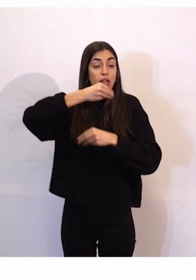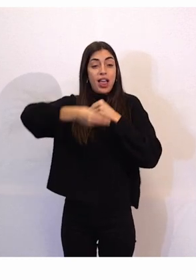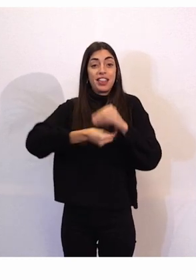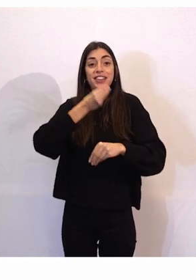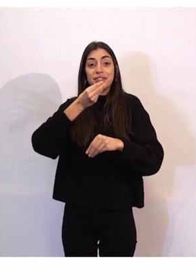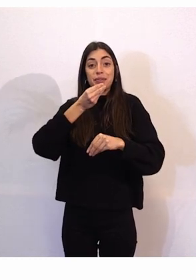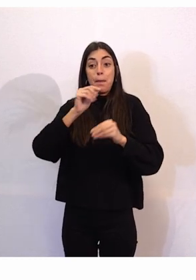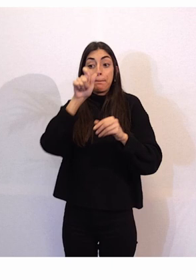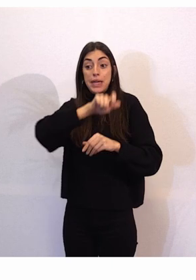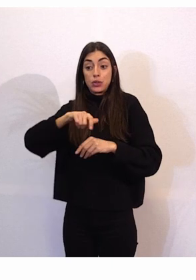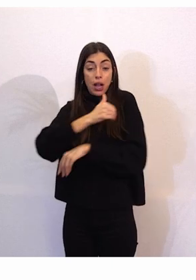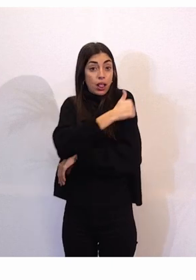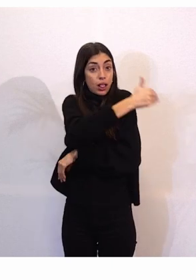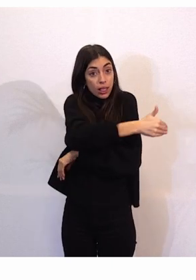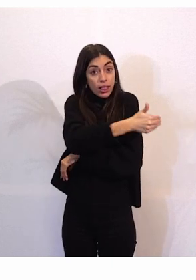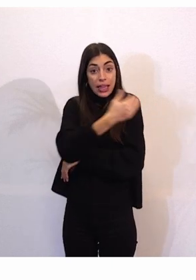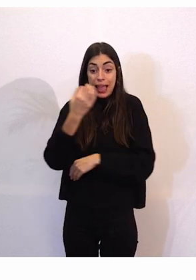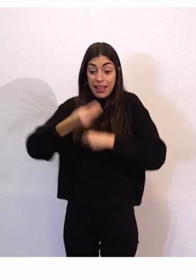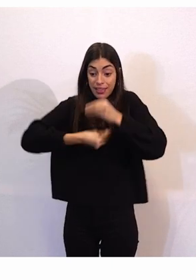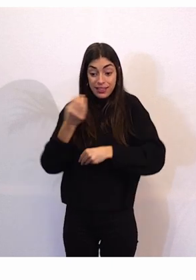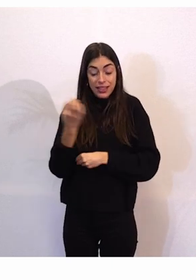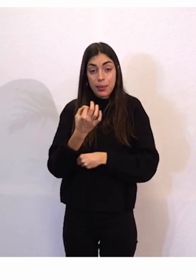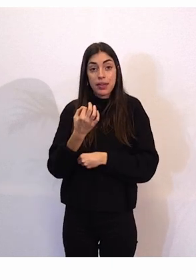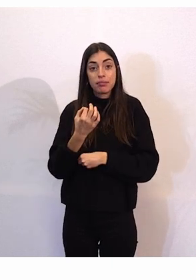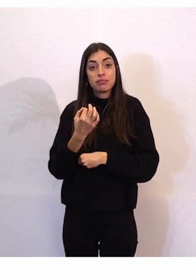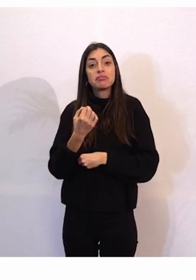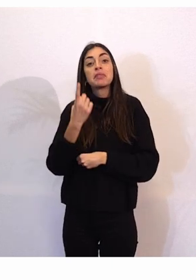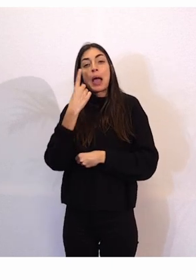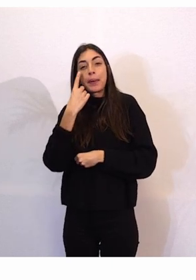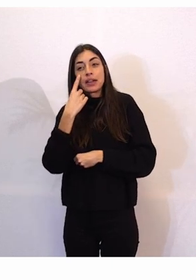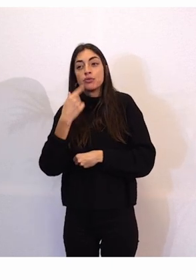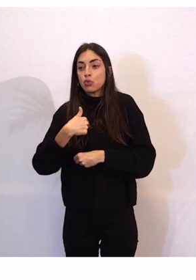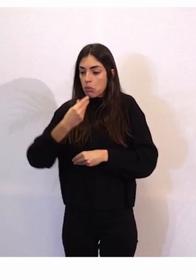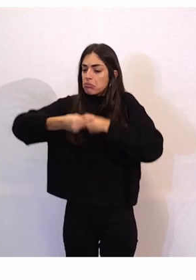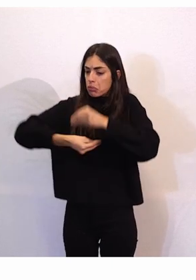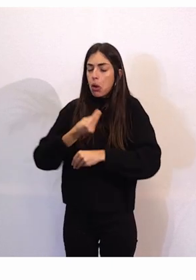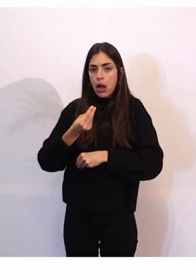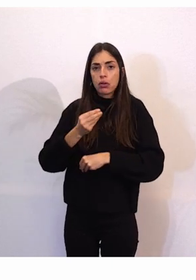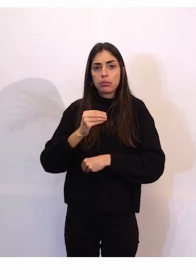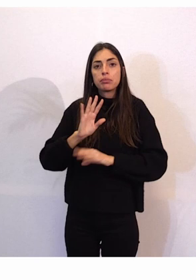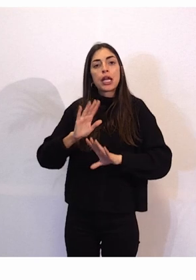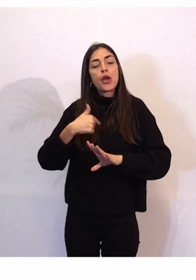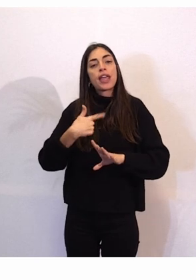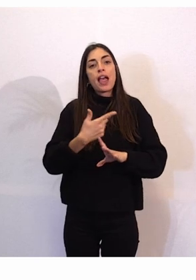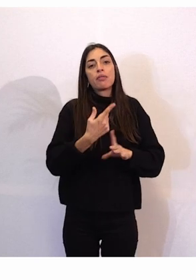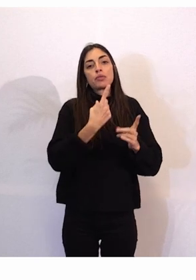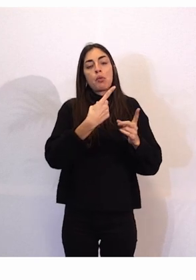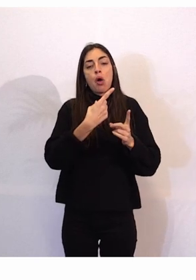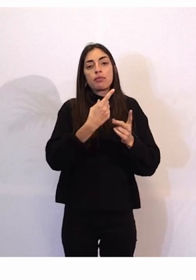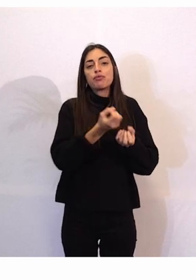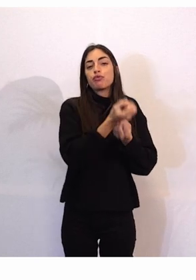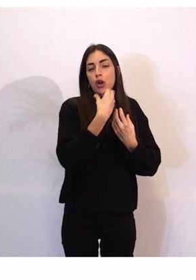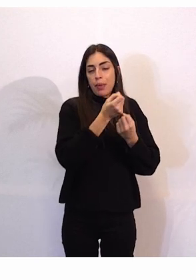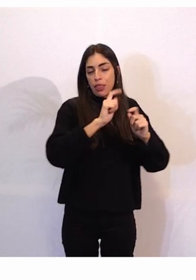ellos. ¿Eh? Saber decir, pues esto lo puede hacer, pero ella te va a dar señales. ¿Eh? Ella te va a